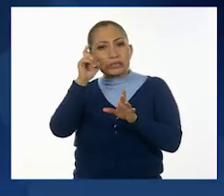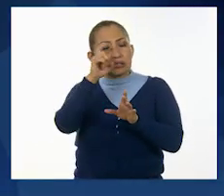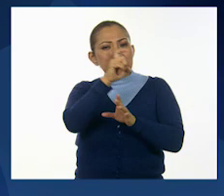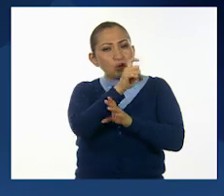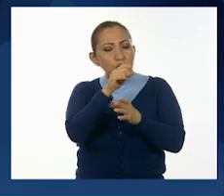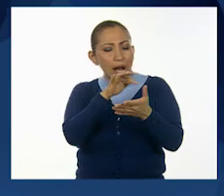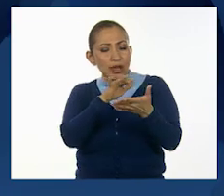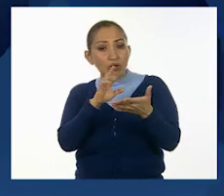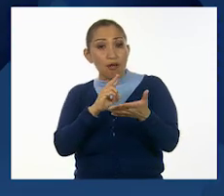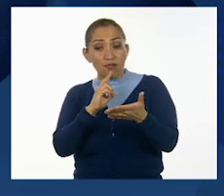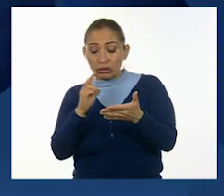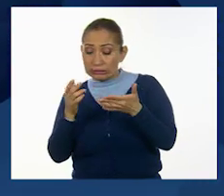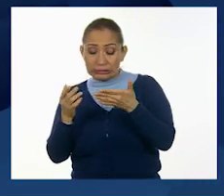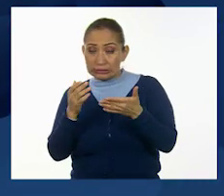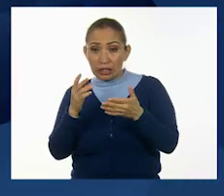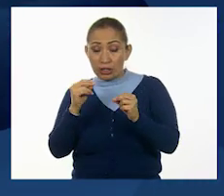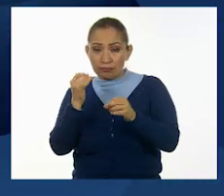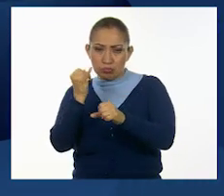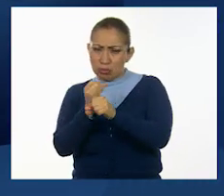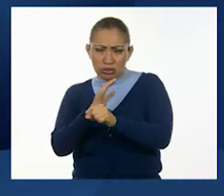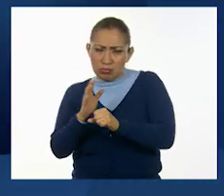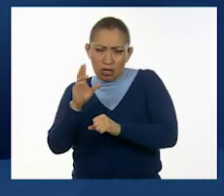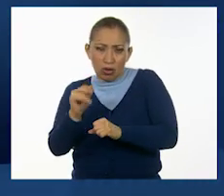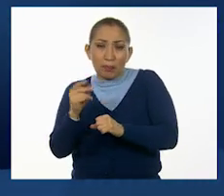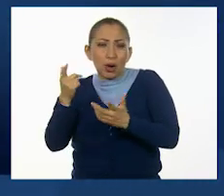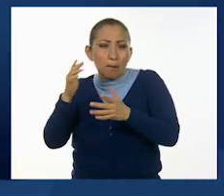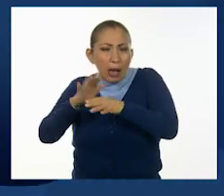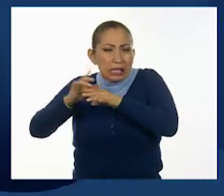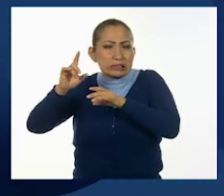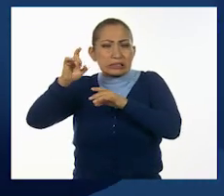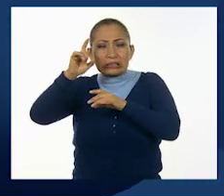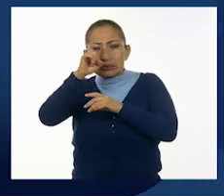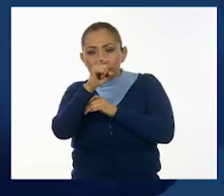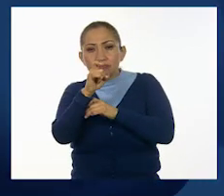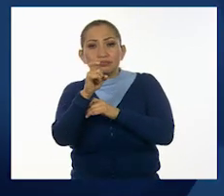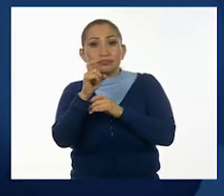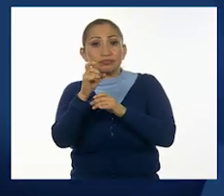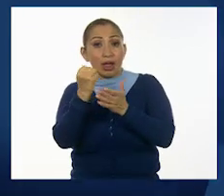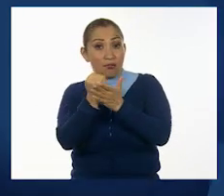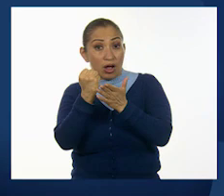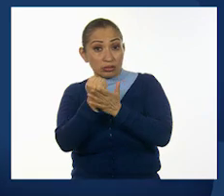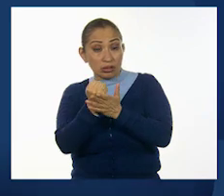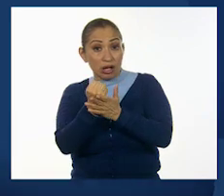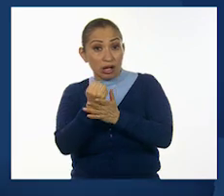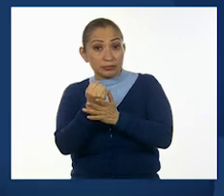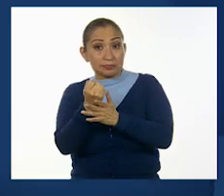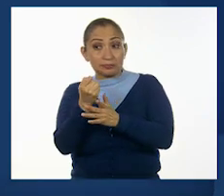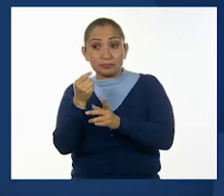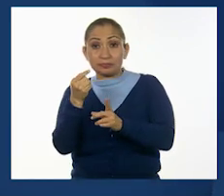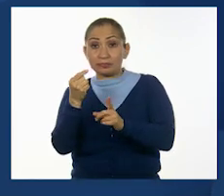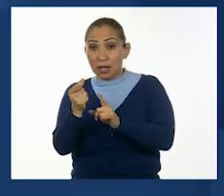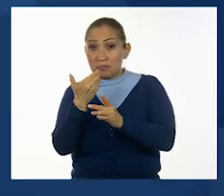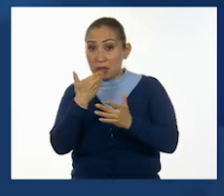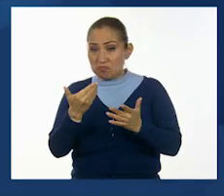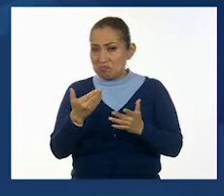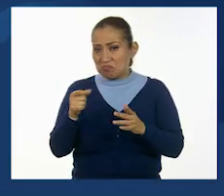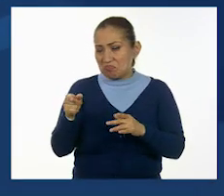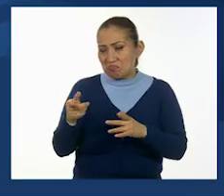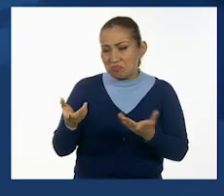compleja una lectura en voz alta. No es imposible, pero es mucho más complejo y no necesariamente es lo más